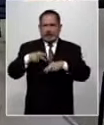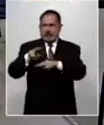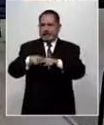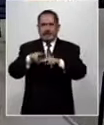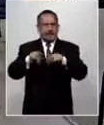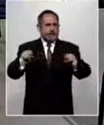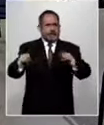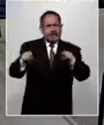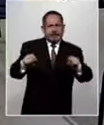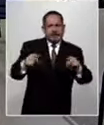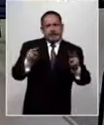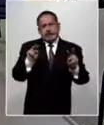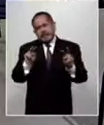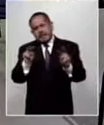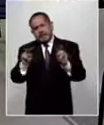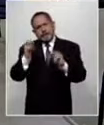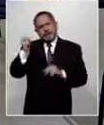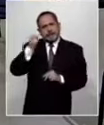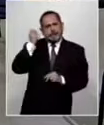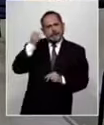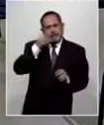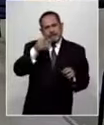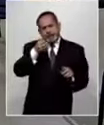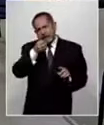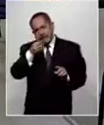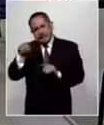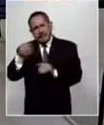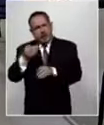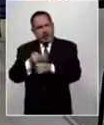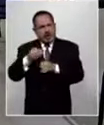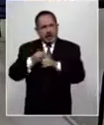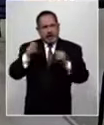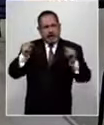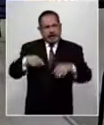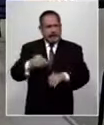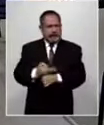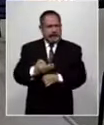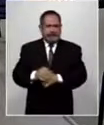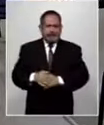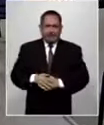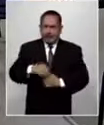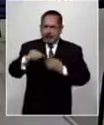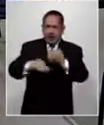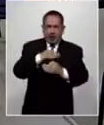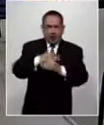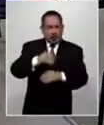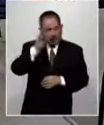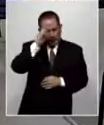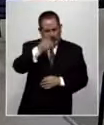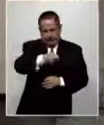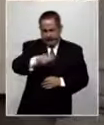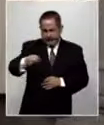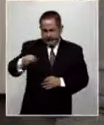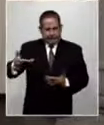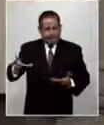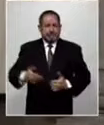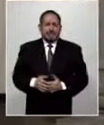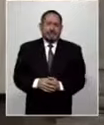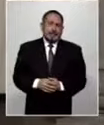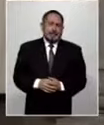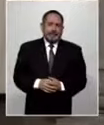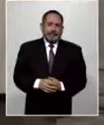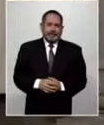aquí siguiendo este evento, a todas y todos los saludo.